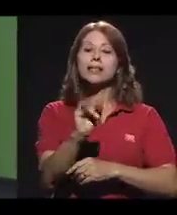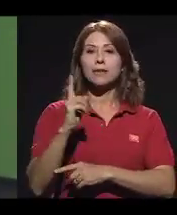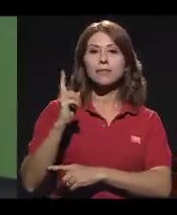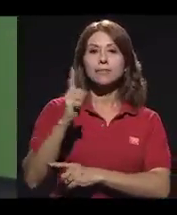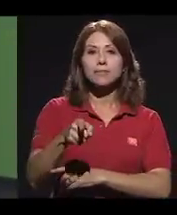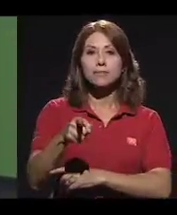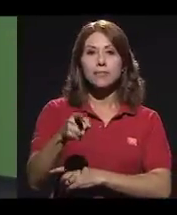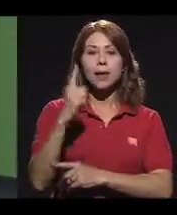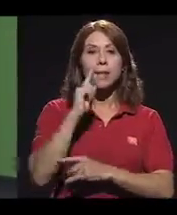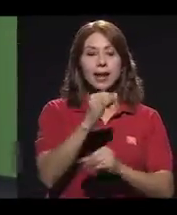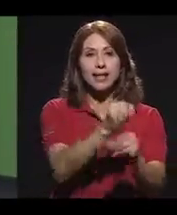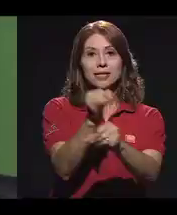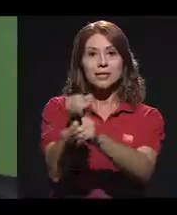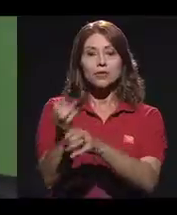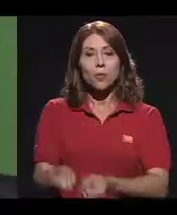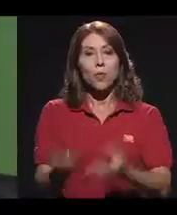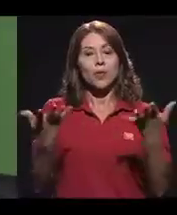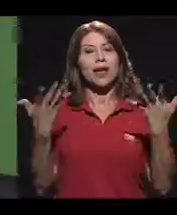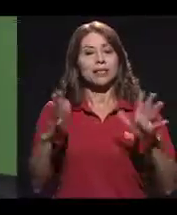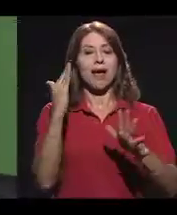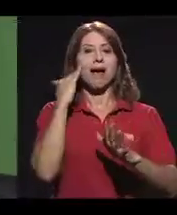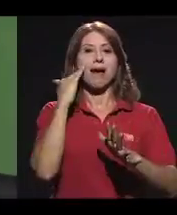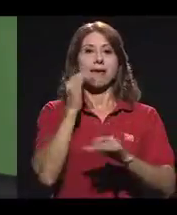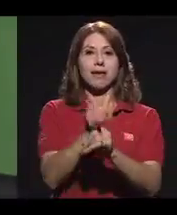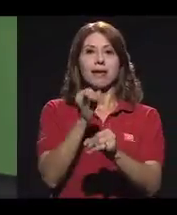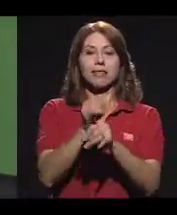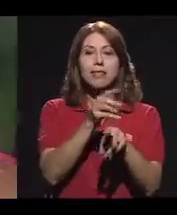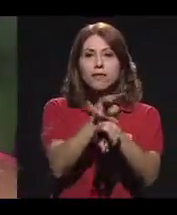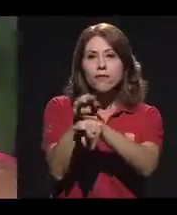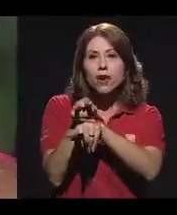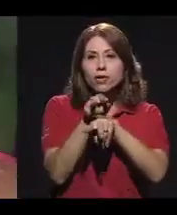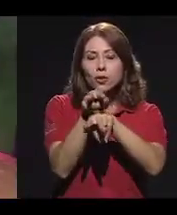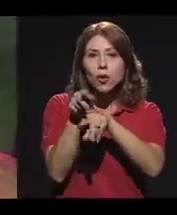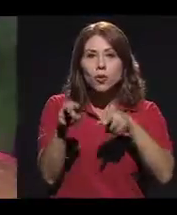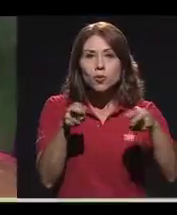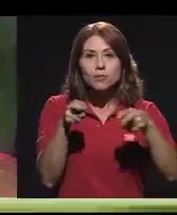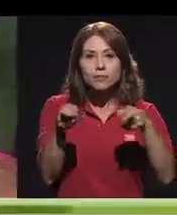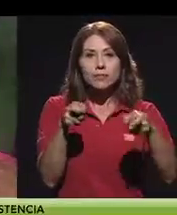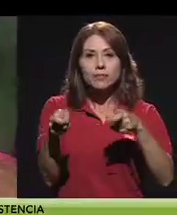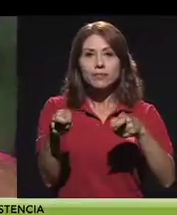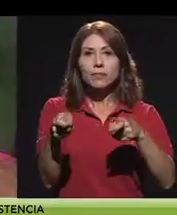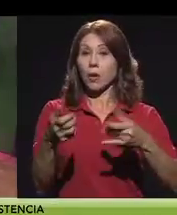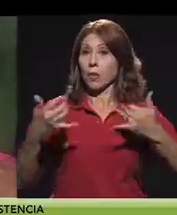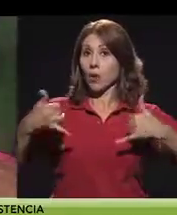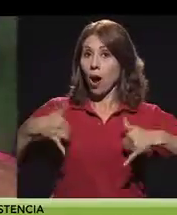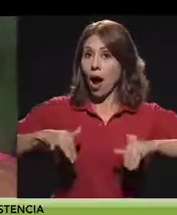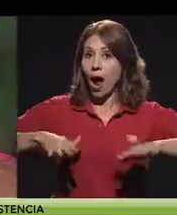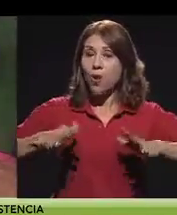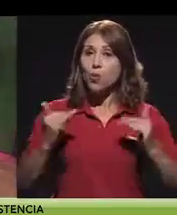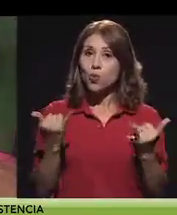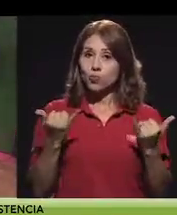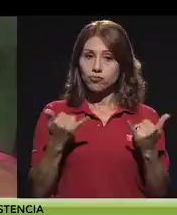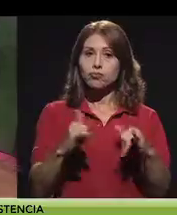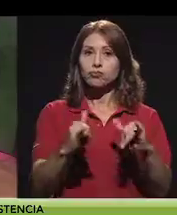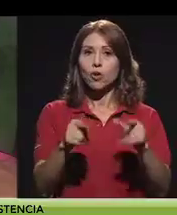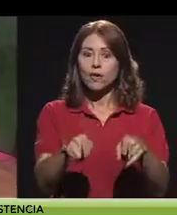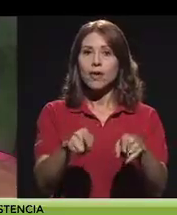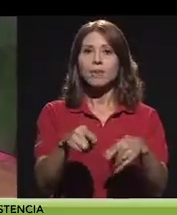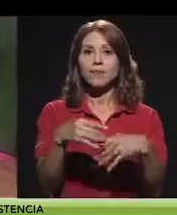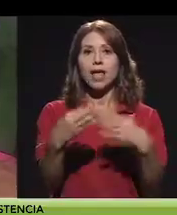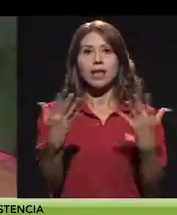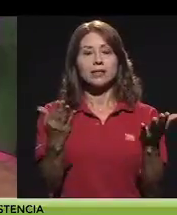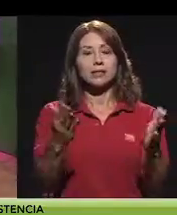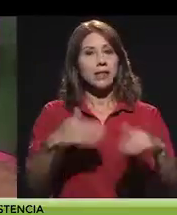nivel de la función pública podamos tener un ente rector. Aún no está el reglamento, eso es importante también aclararlo.